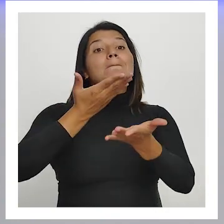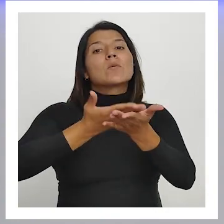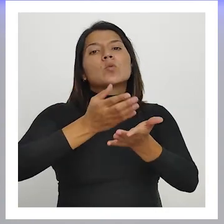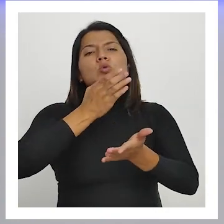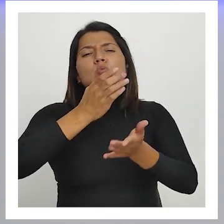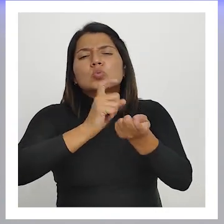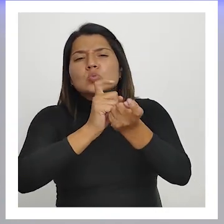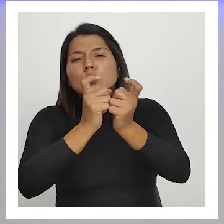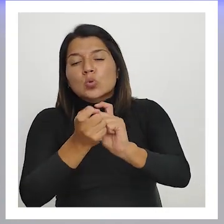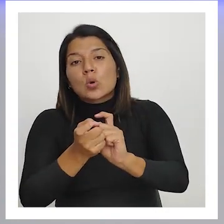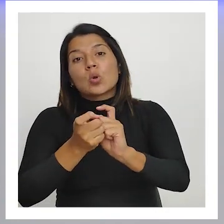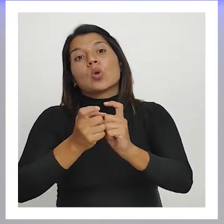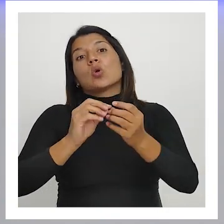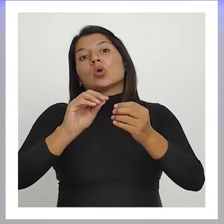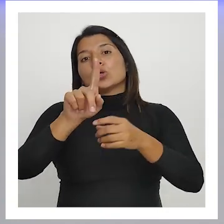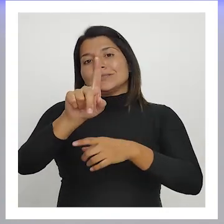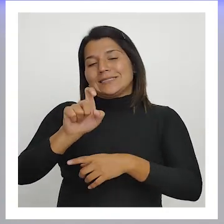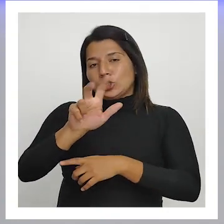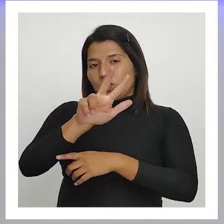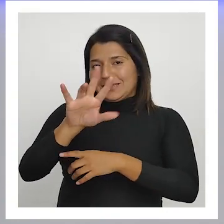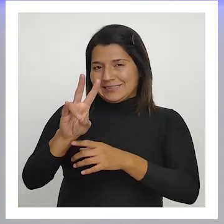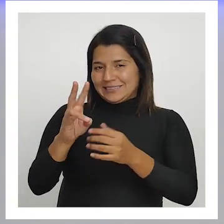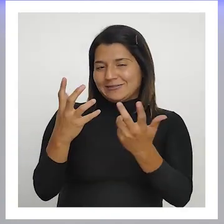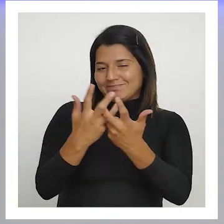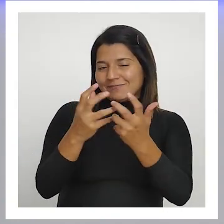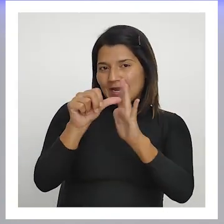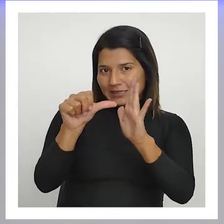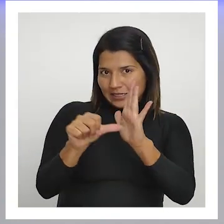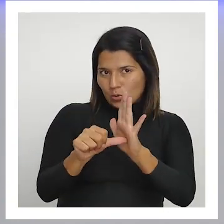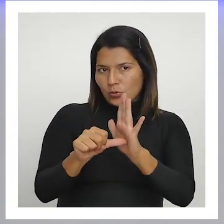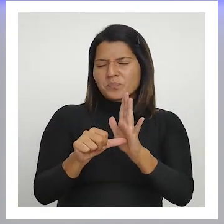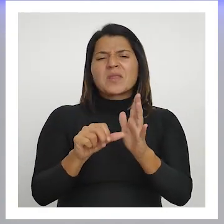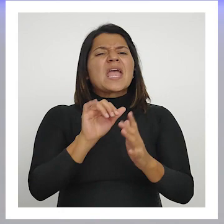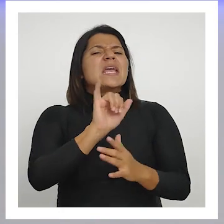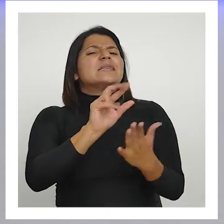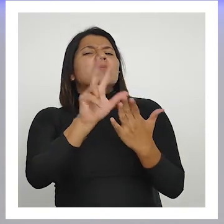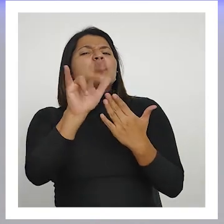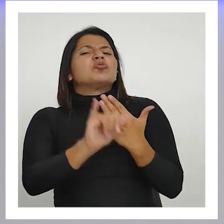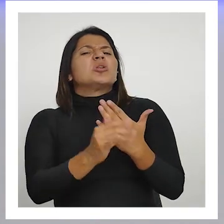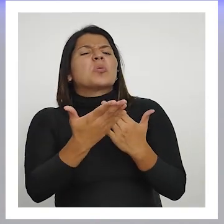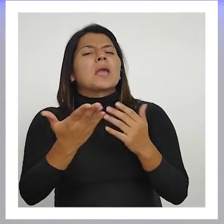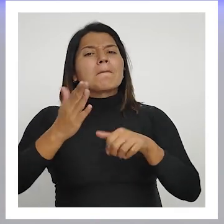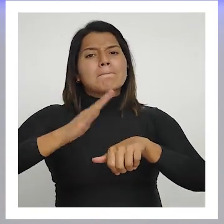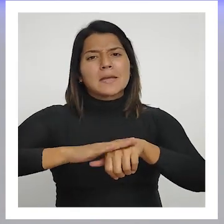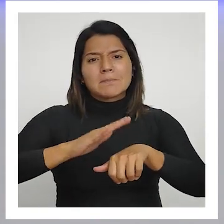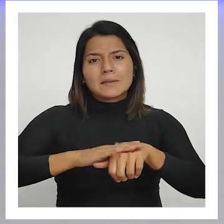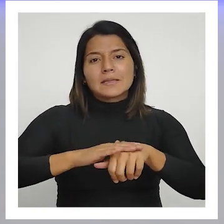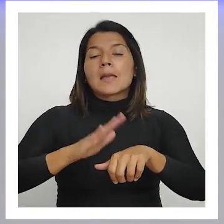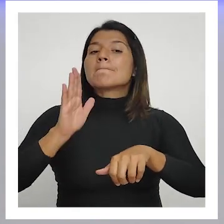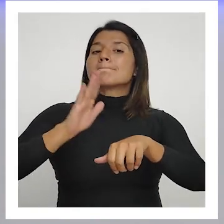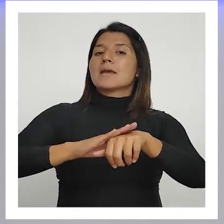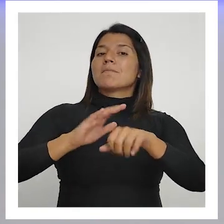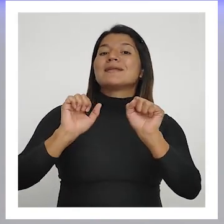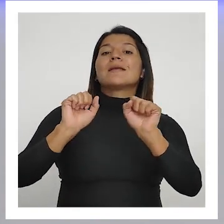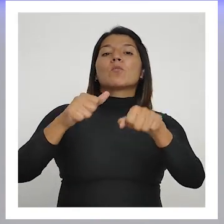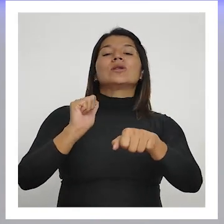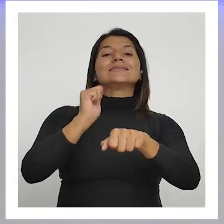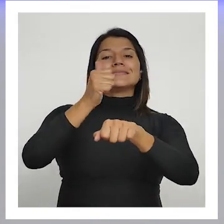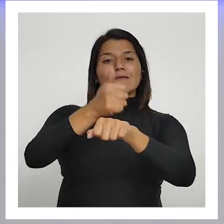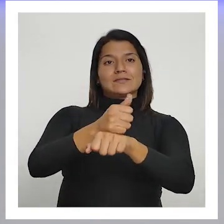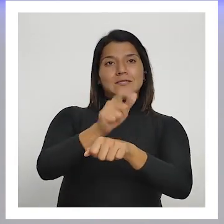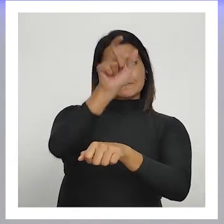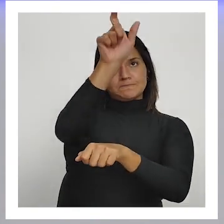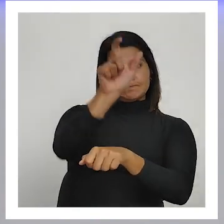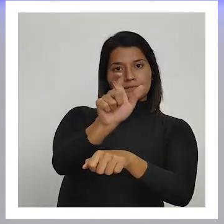¿Qué vendría a hacer este proyecto? Bueno, vendría a establecer esa figura del